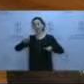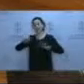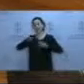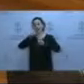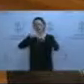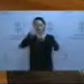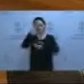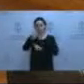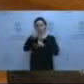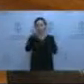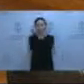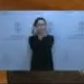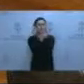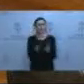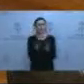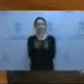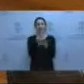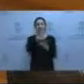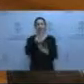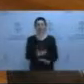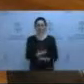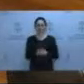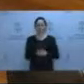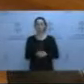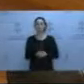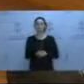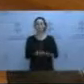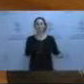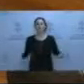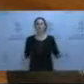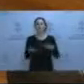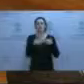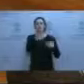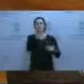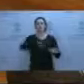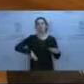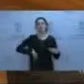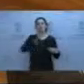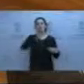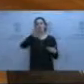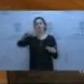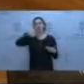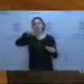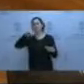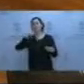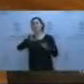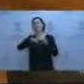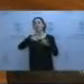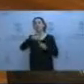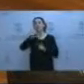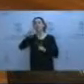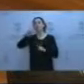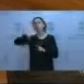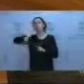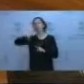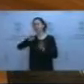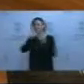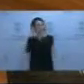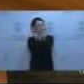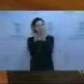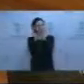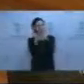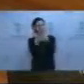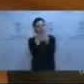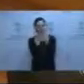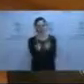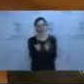será el mismo que el curso actual. Se cierra transitoriamente en Mieldes y se reabre en Tuña. Exactamente el